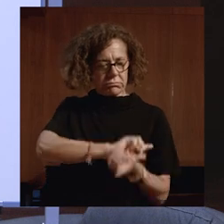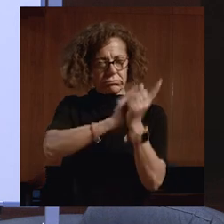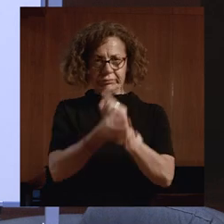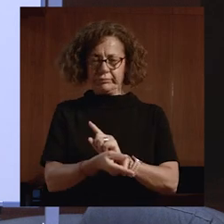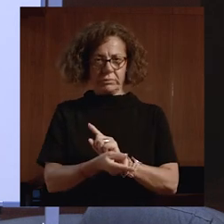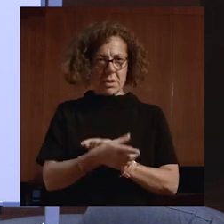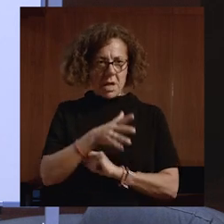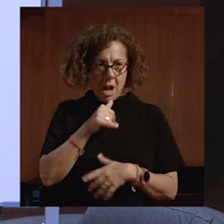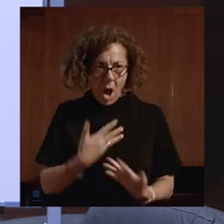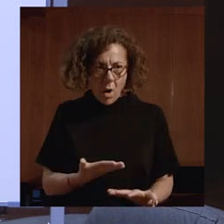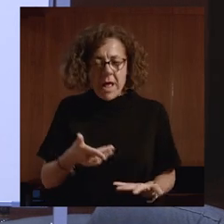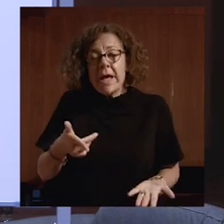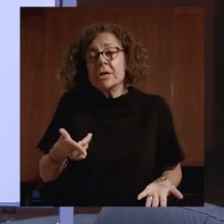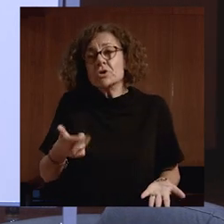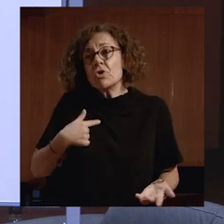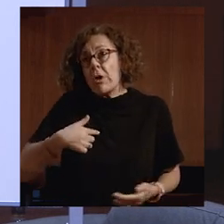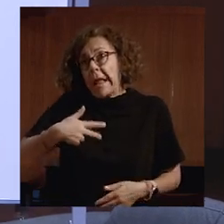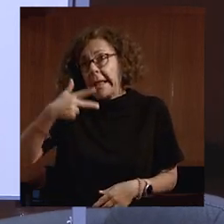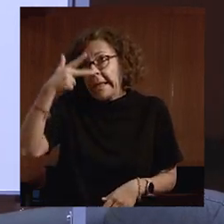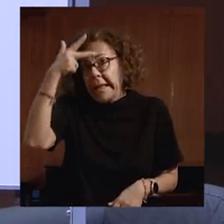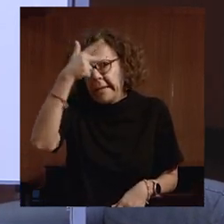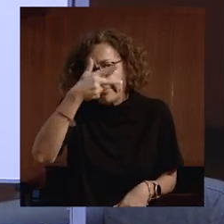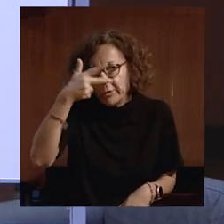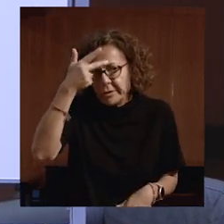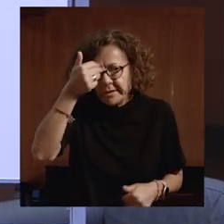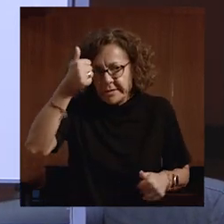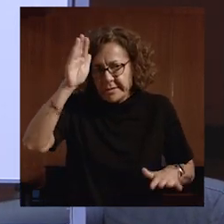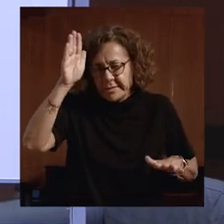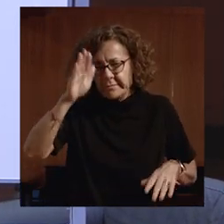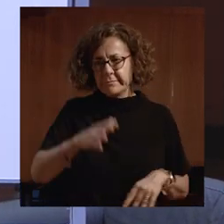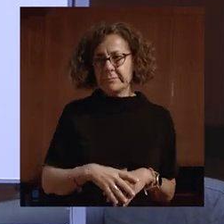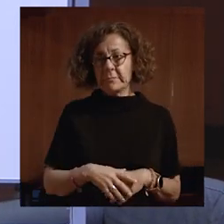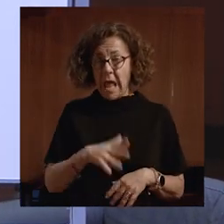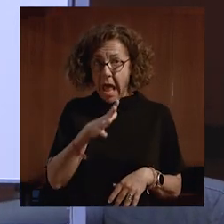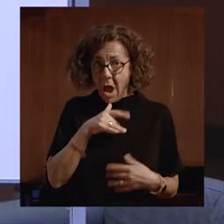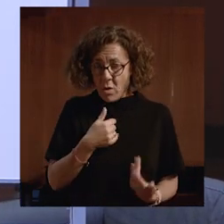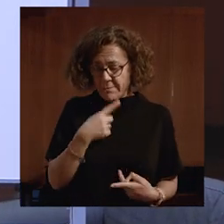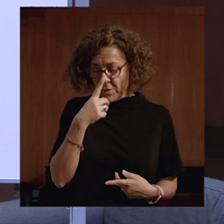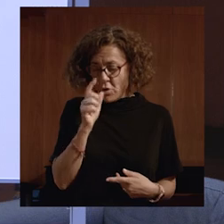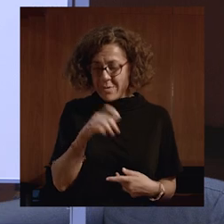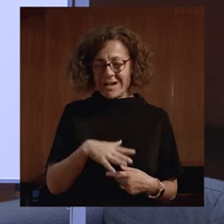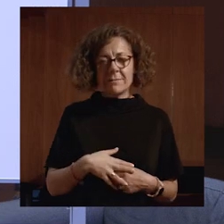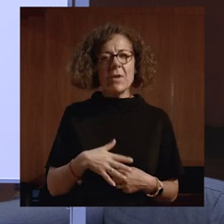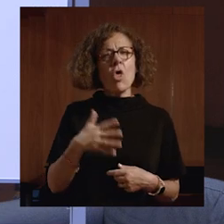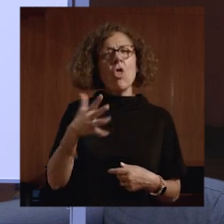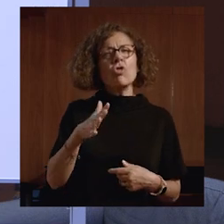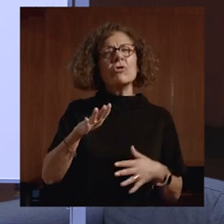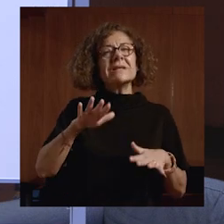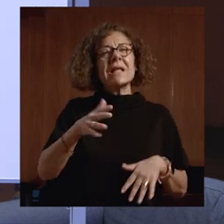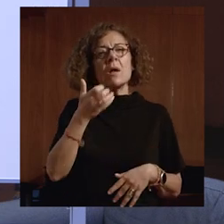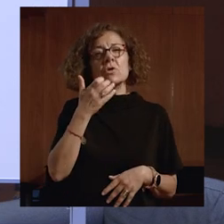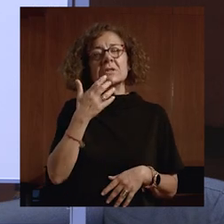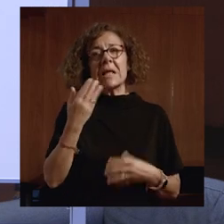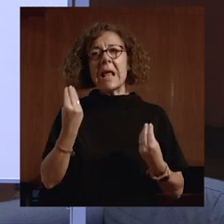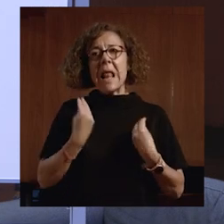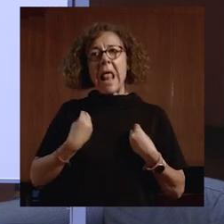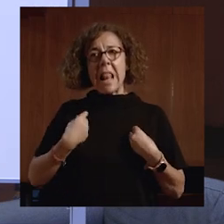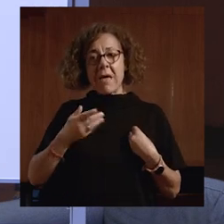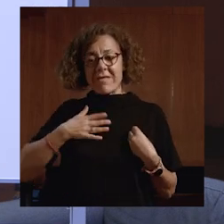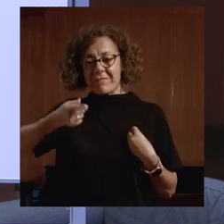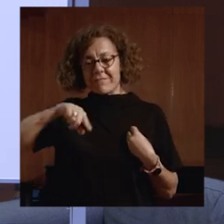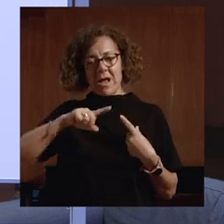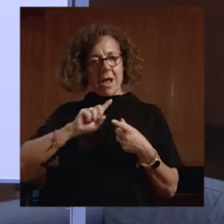ahora. Pero bueno, eso son hipótesis que de nada sirven, ¿no? ¿Dónde estaríamos si nuestra vida hubiera sido